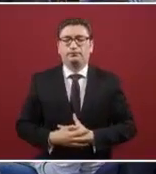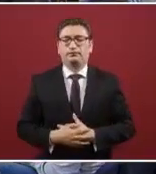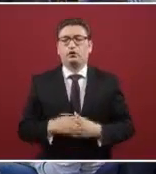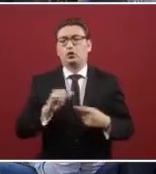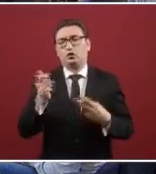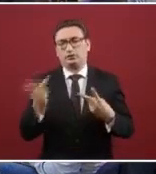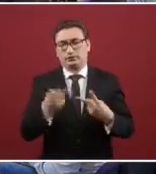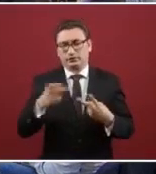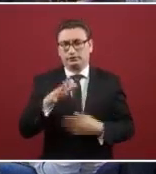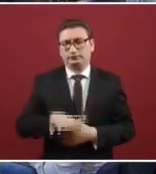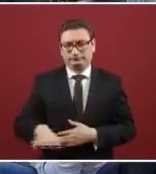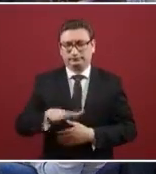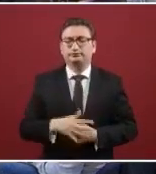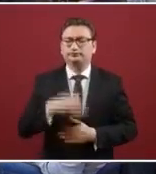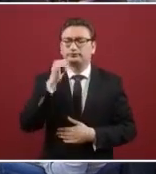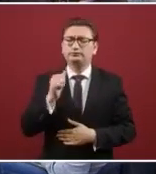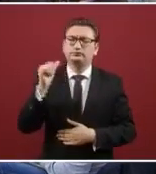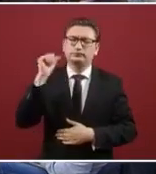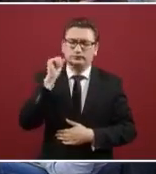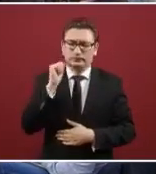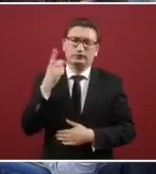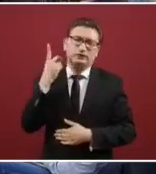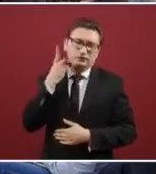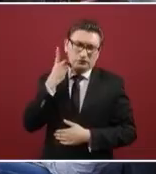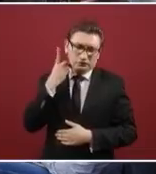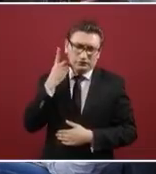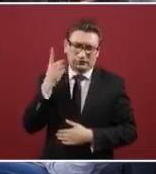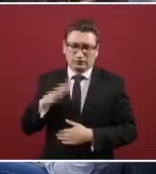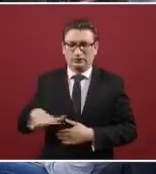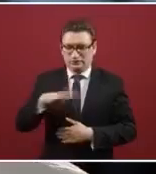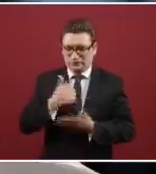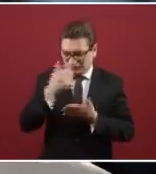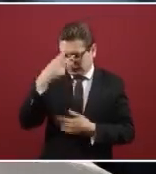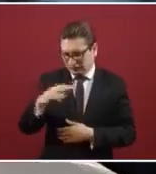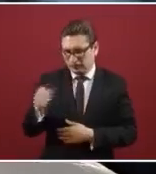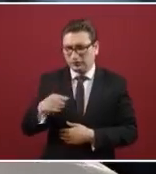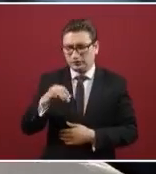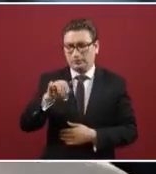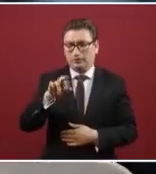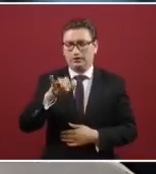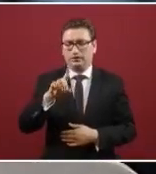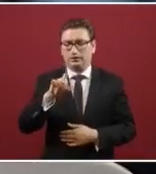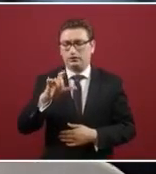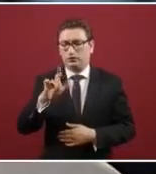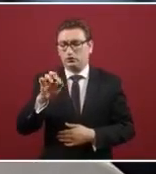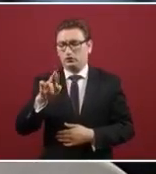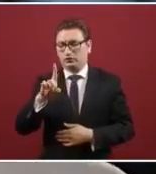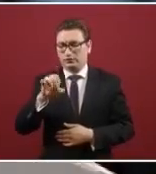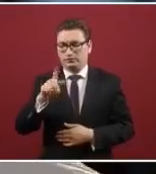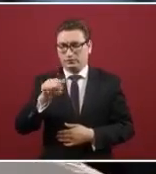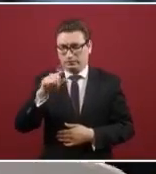siguiente pregunta es algo muy local. El día de ayer la diputada del Congreso de la Ciudad de México, María de Lourdes Paz